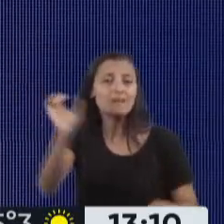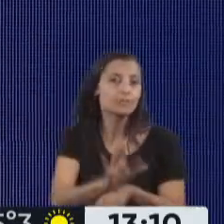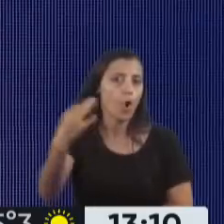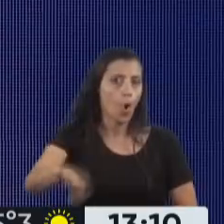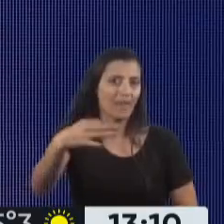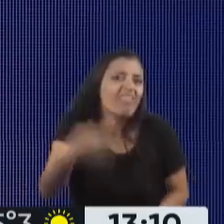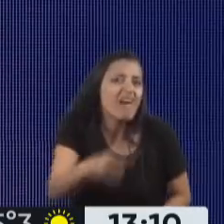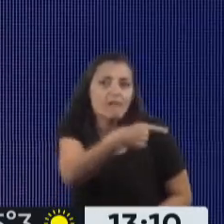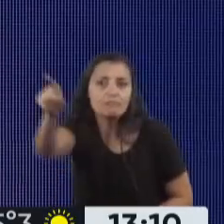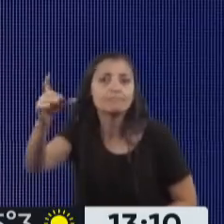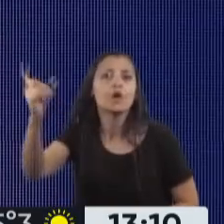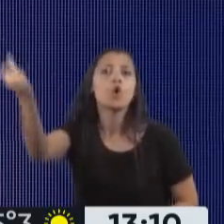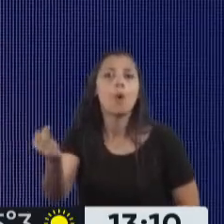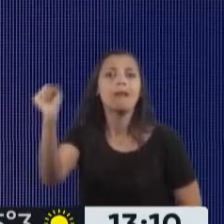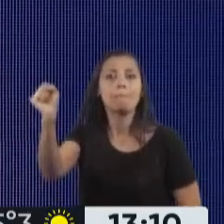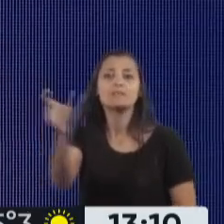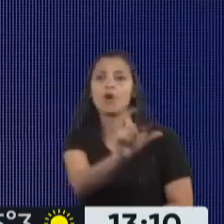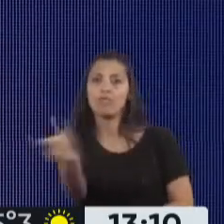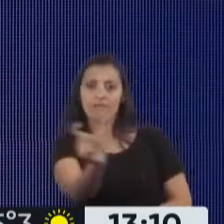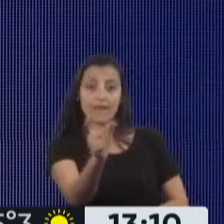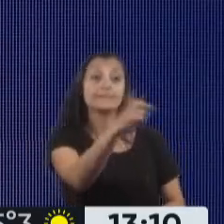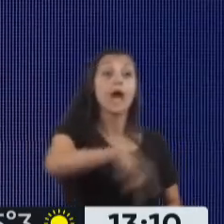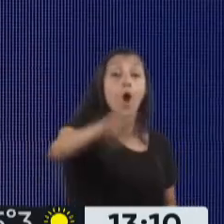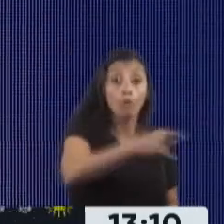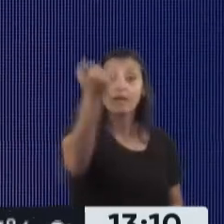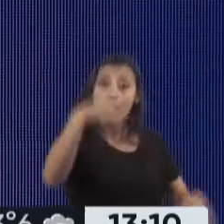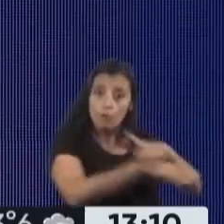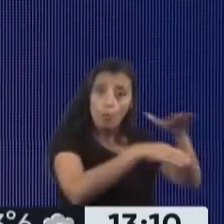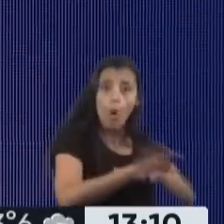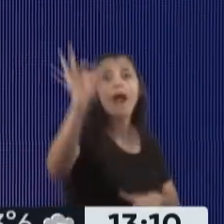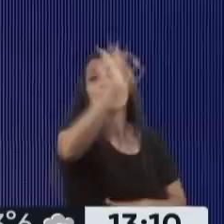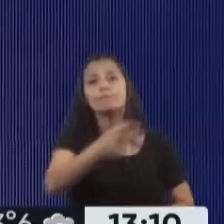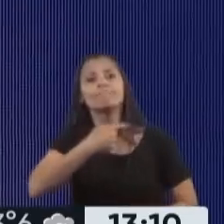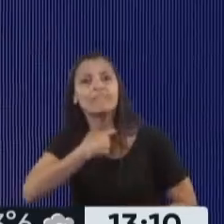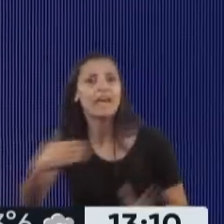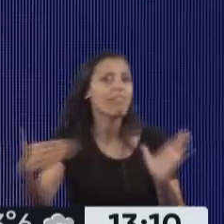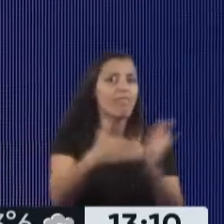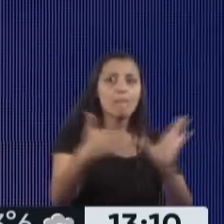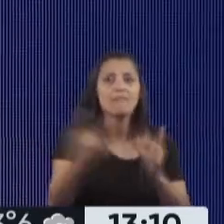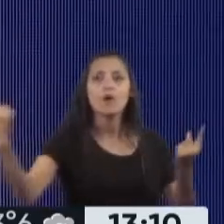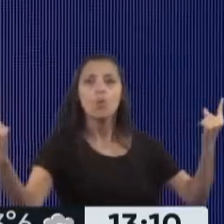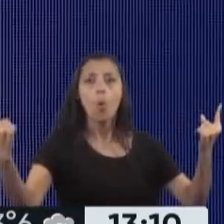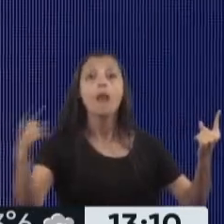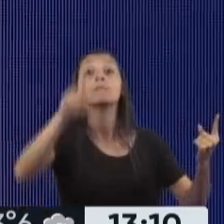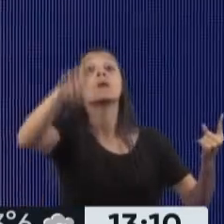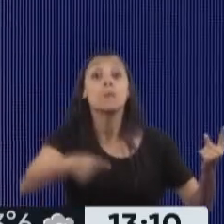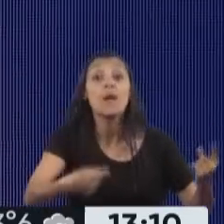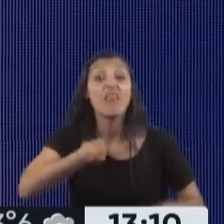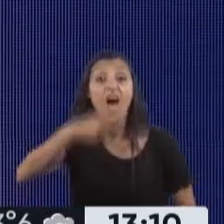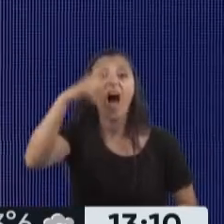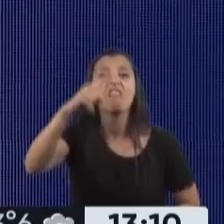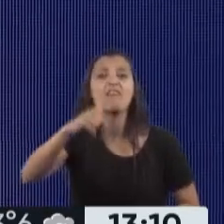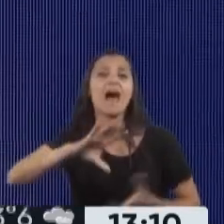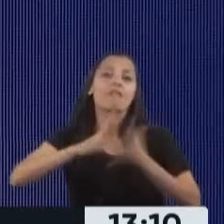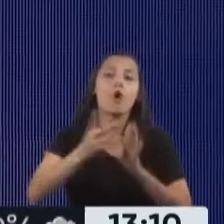obligados, y por lo tanto ese diferencial entre lo que ustedes querrían tener y lo que efectivamente están comprando es lo que genera presión sobre el